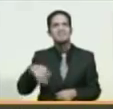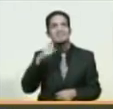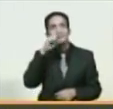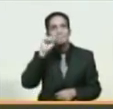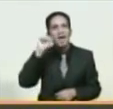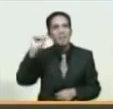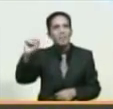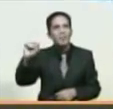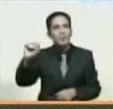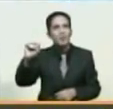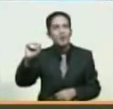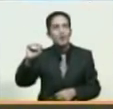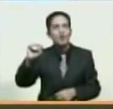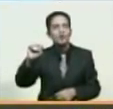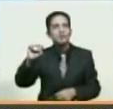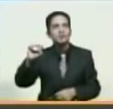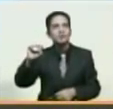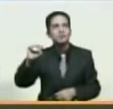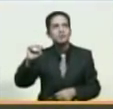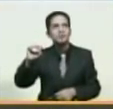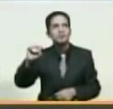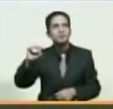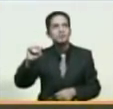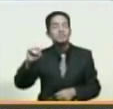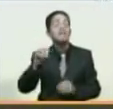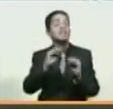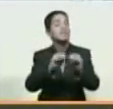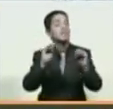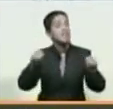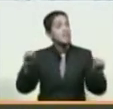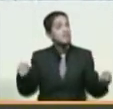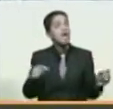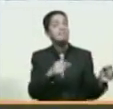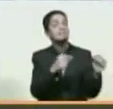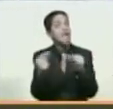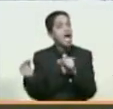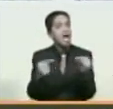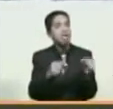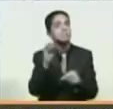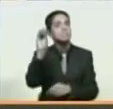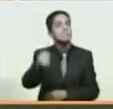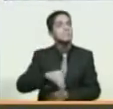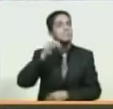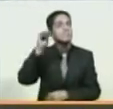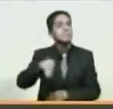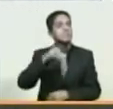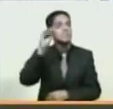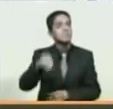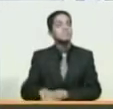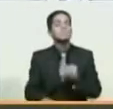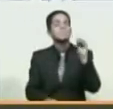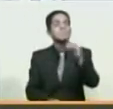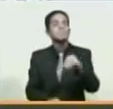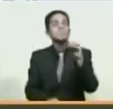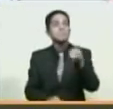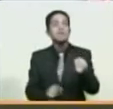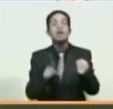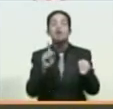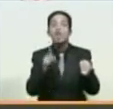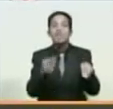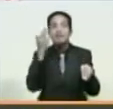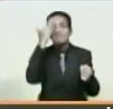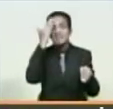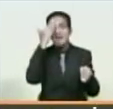había incansablemente llamado a un diálogo nacional. Esto debe saberlo el país entero.